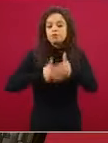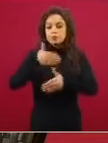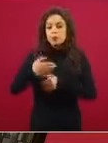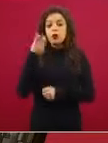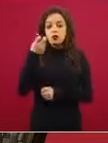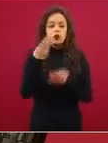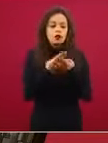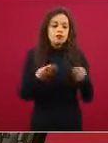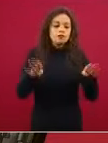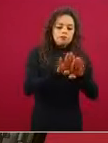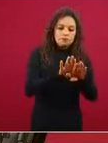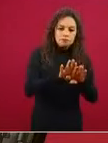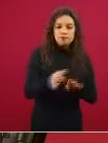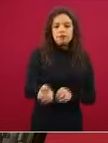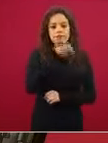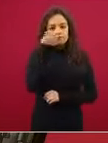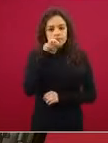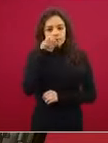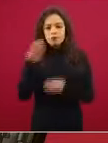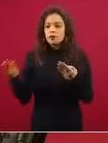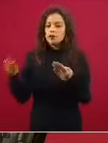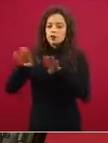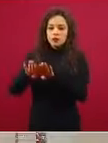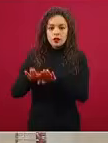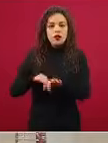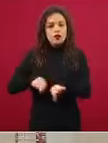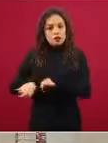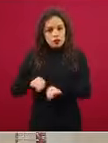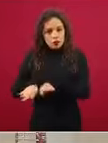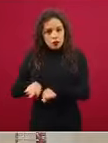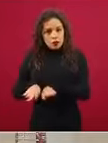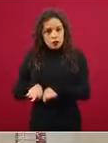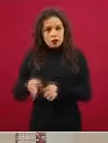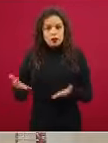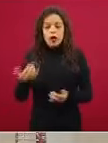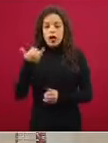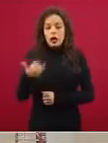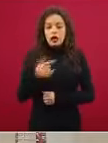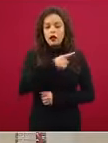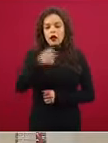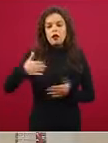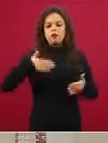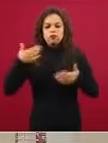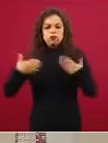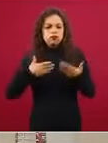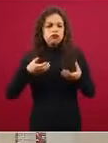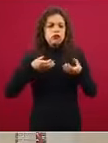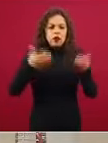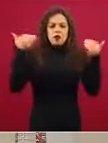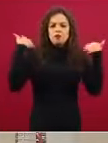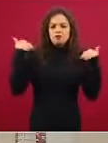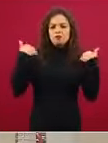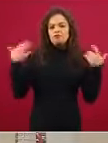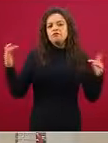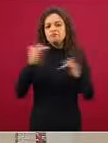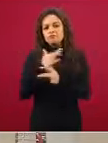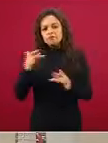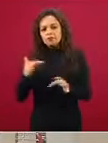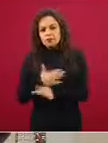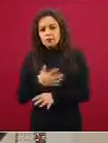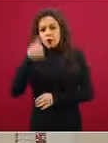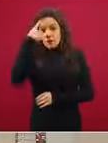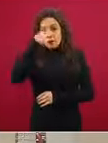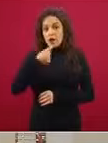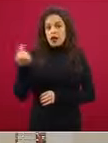suspensión temporal del ciclo escolar y la suspensión de las actividades recreativas, básicamente por la vía de poner un